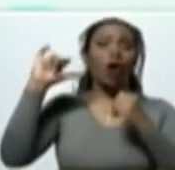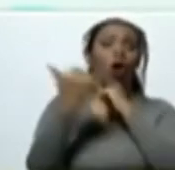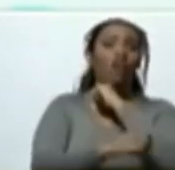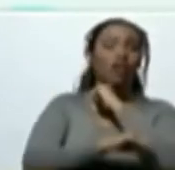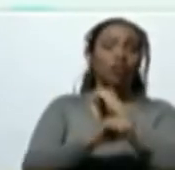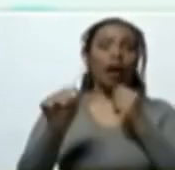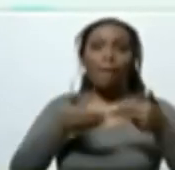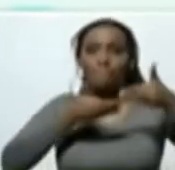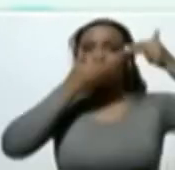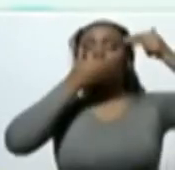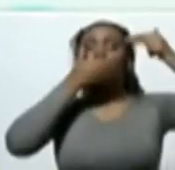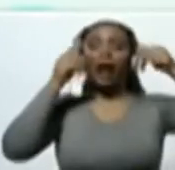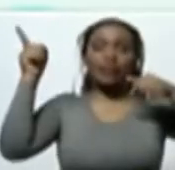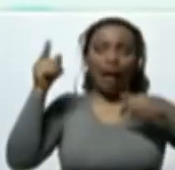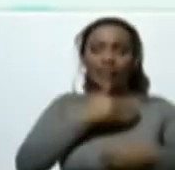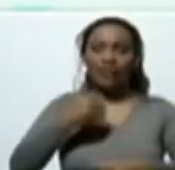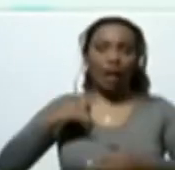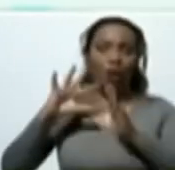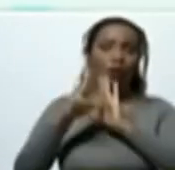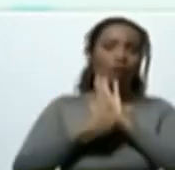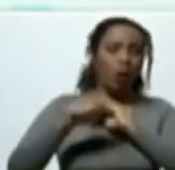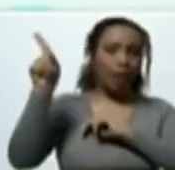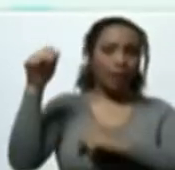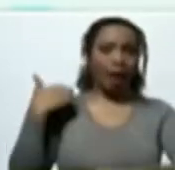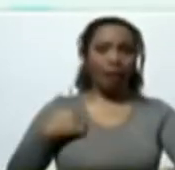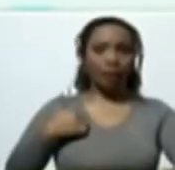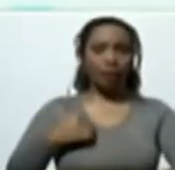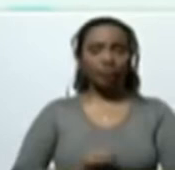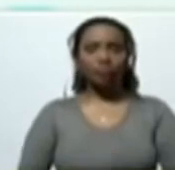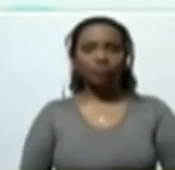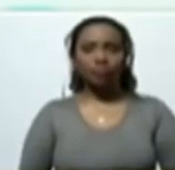está secuestrada y pretenden robarnos en Argentina.